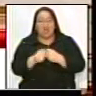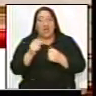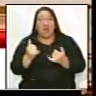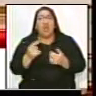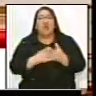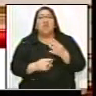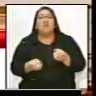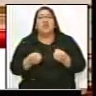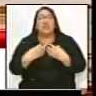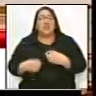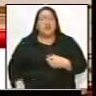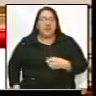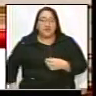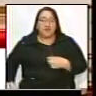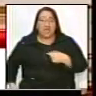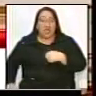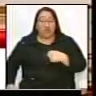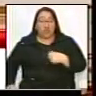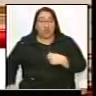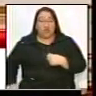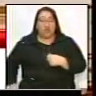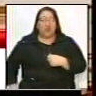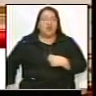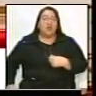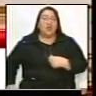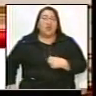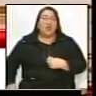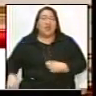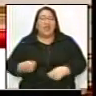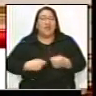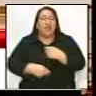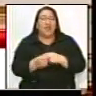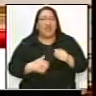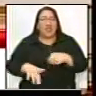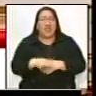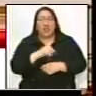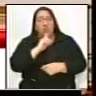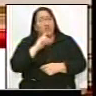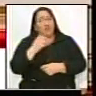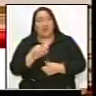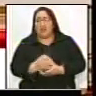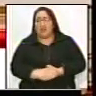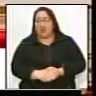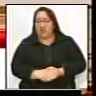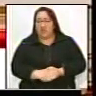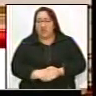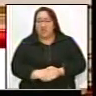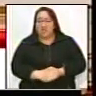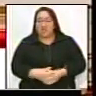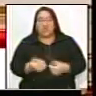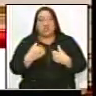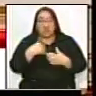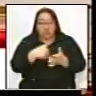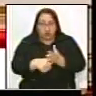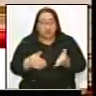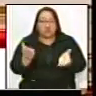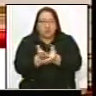nos dice? Que somos traficantes de tierras. Doctora, no es verdad. Tenemos